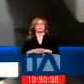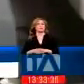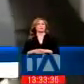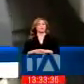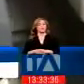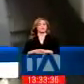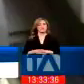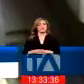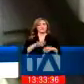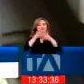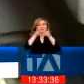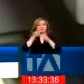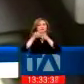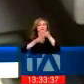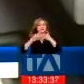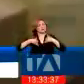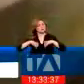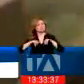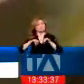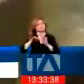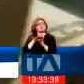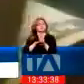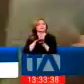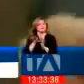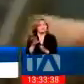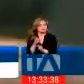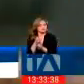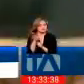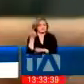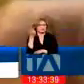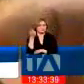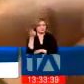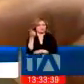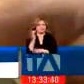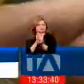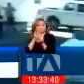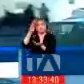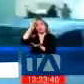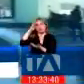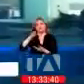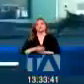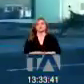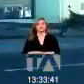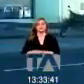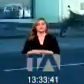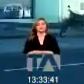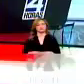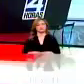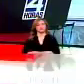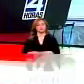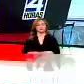una gran estafa crece, disminuye la de recuperar el dinero del seguro de los policías. Dayana Monroy, 24 horas.